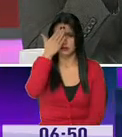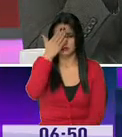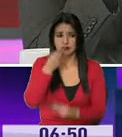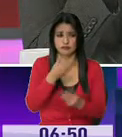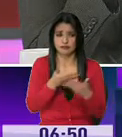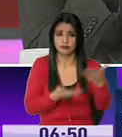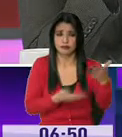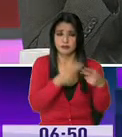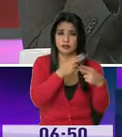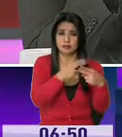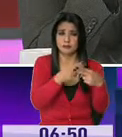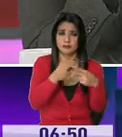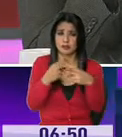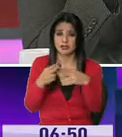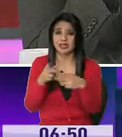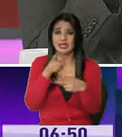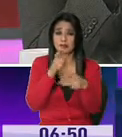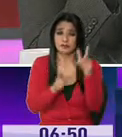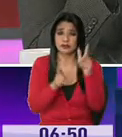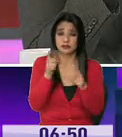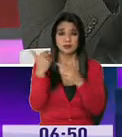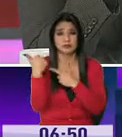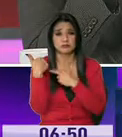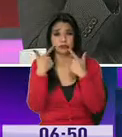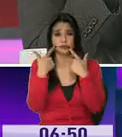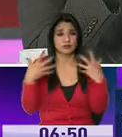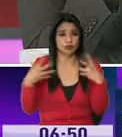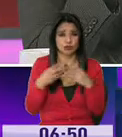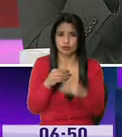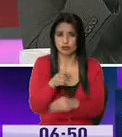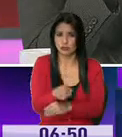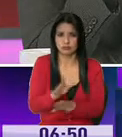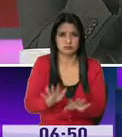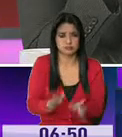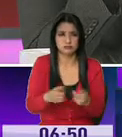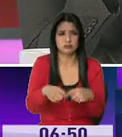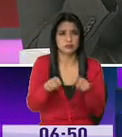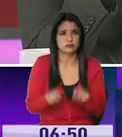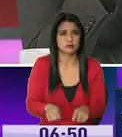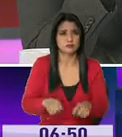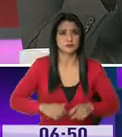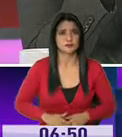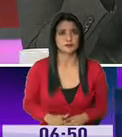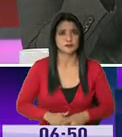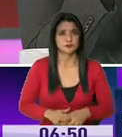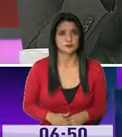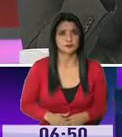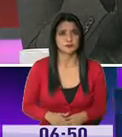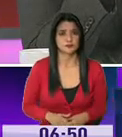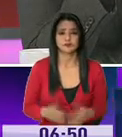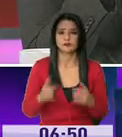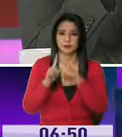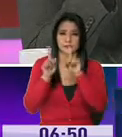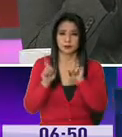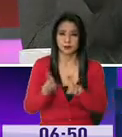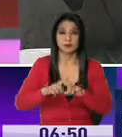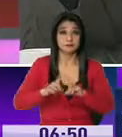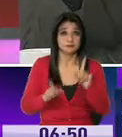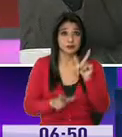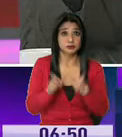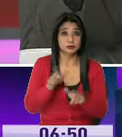a quien le corresponde determinar su responsabilidad penal, es a la Fiscalía, presentar a la Justicia y luego a la